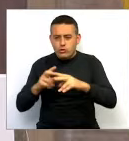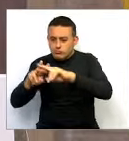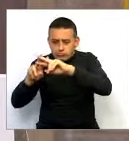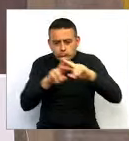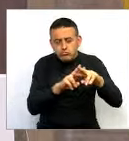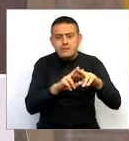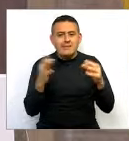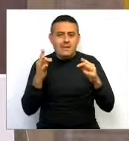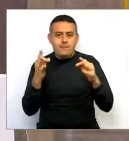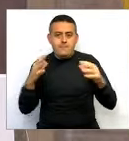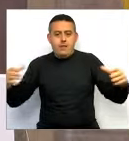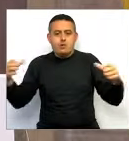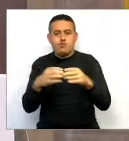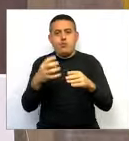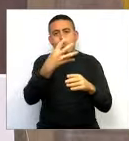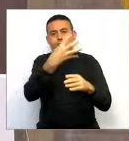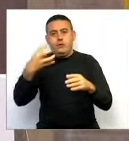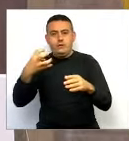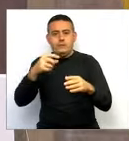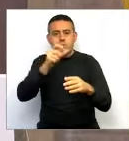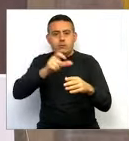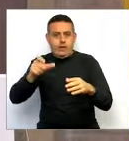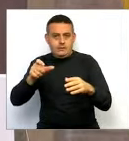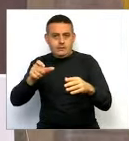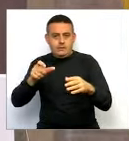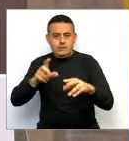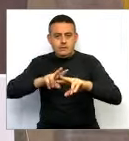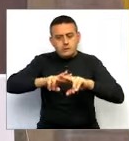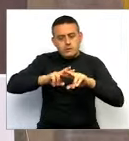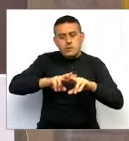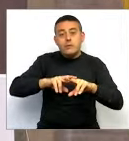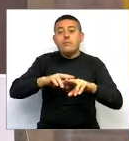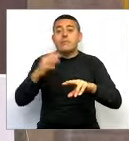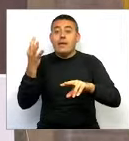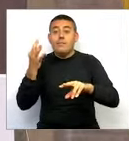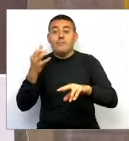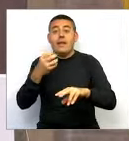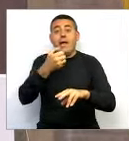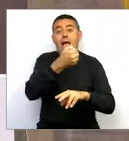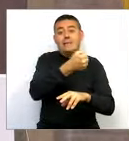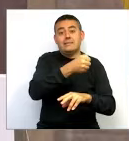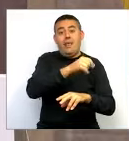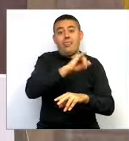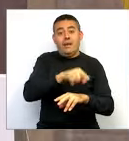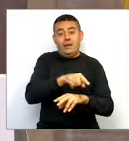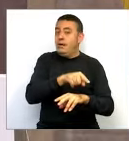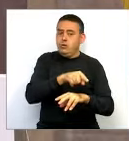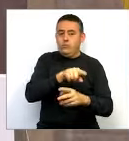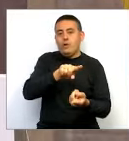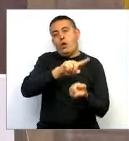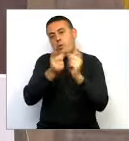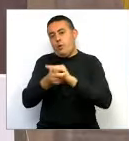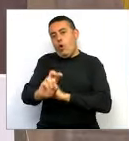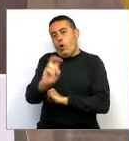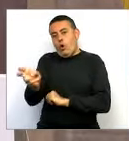personas a las que se le está inyectando otra vacuna distinta a las de AstraZeneca yo espero que dentro de